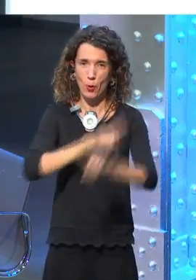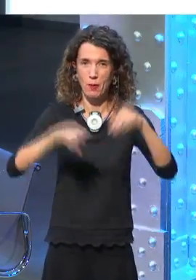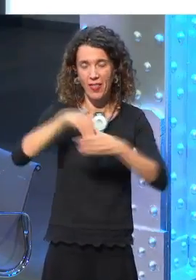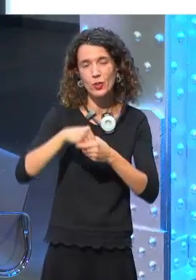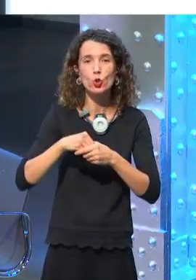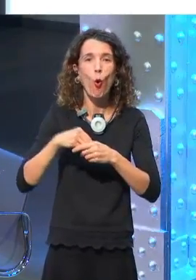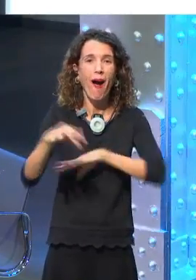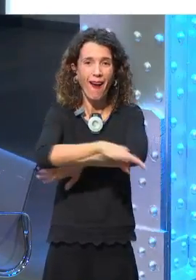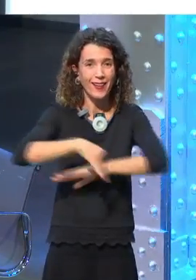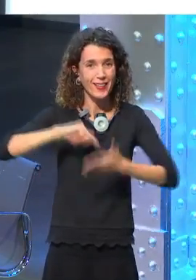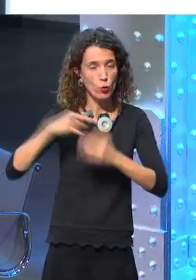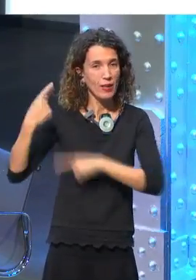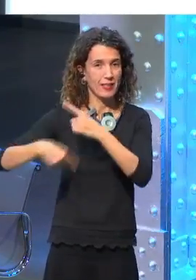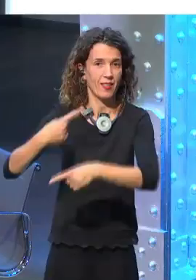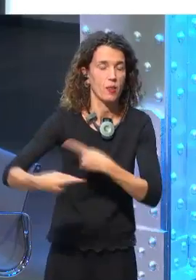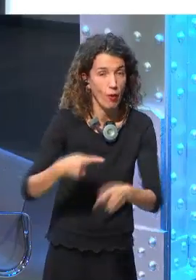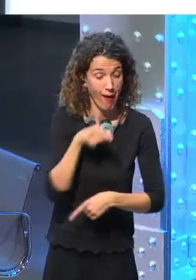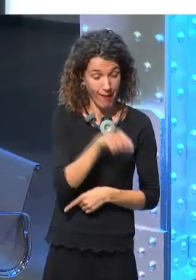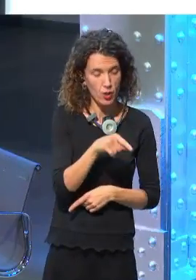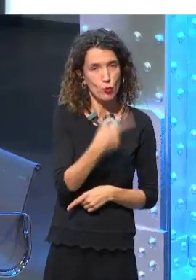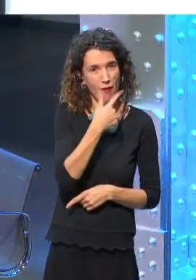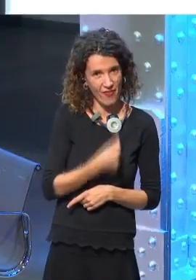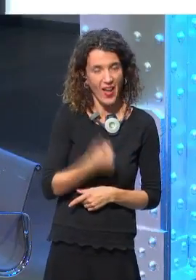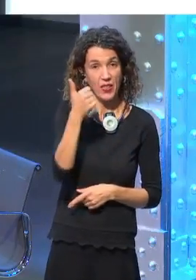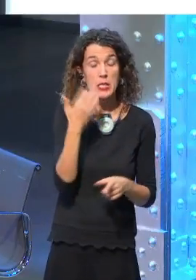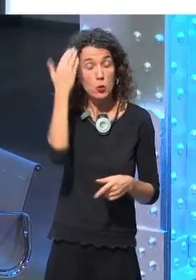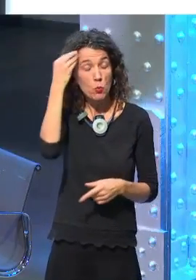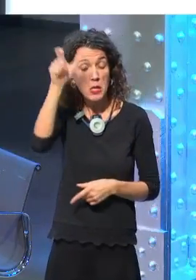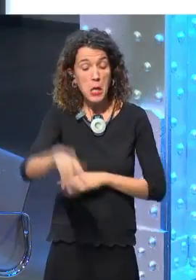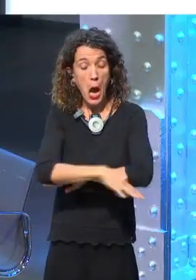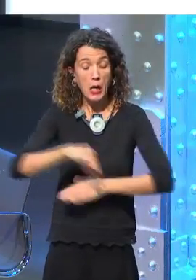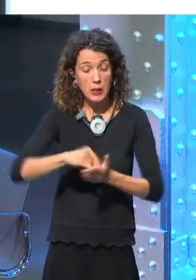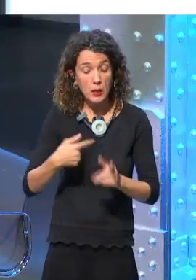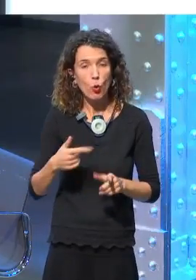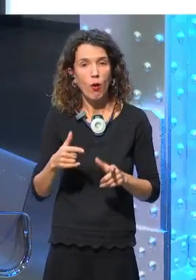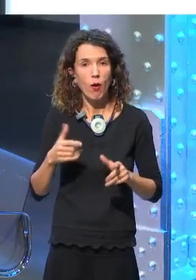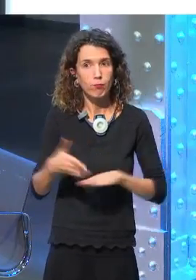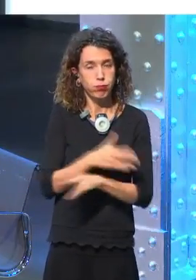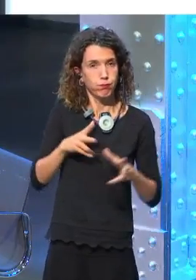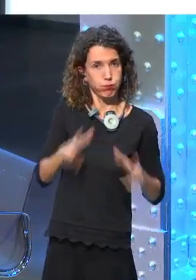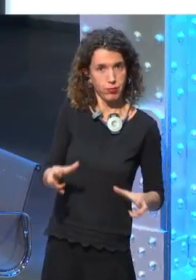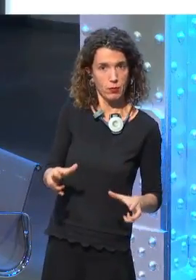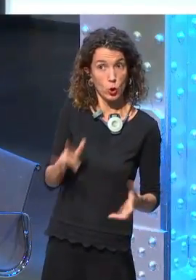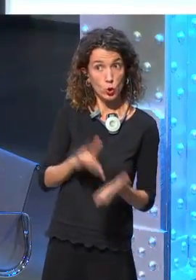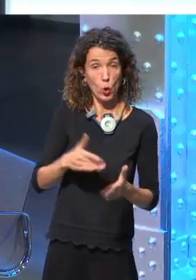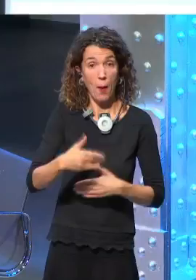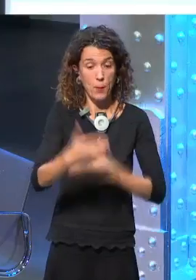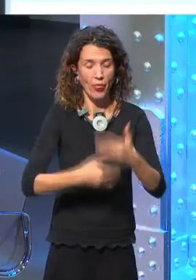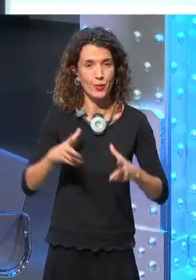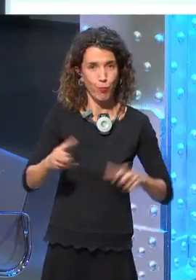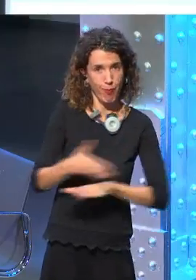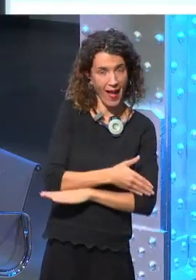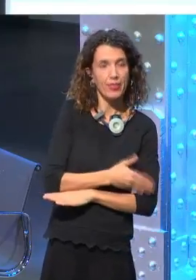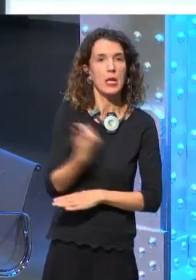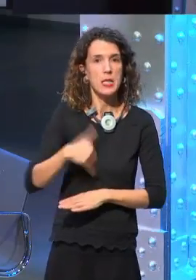arquitectura tradicional. Se vuelve más fácil. Si como arquitecto piensas por adelantado lo que puede ocurrir en el proceso,